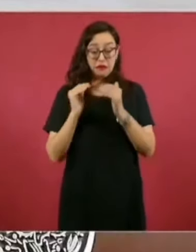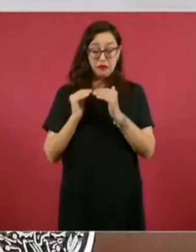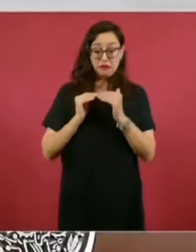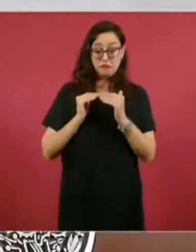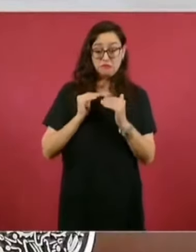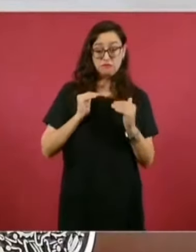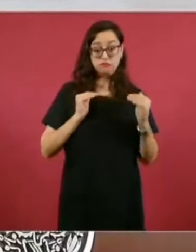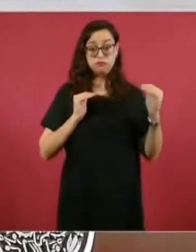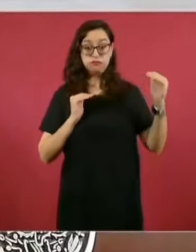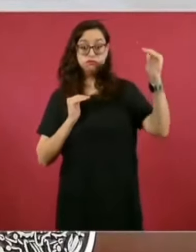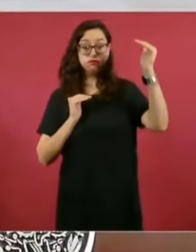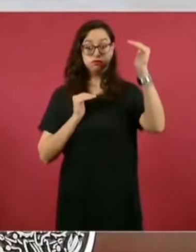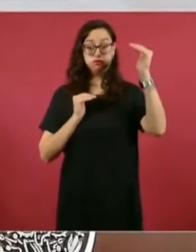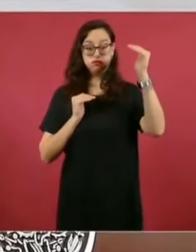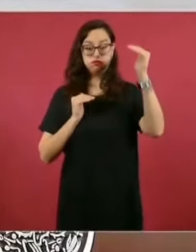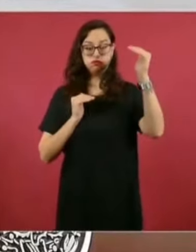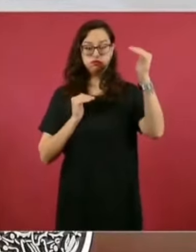de